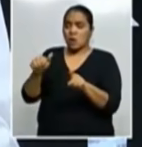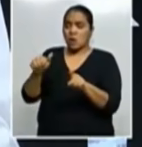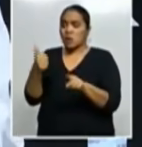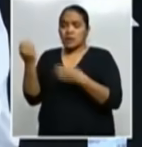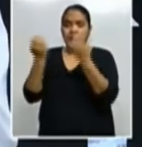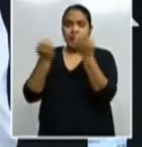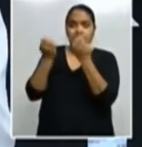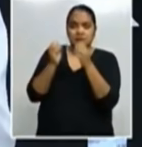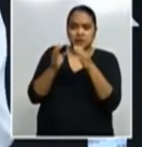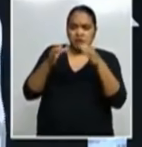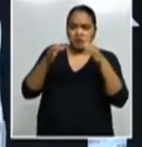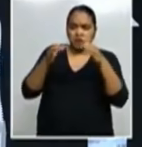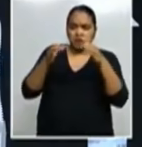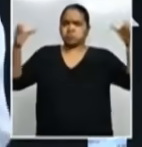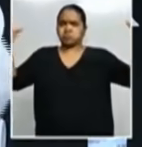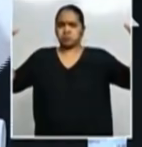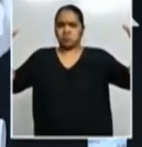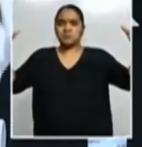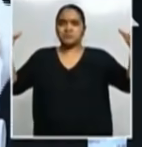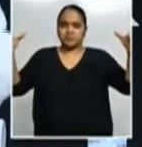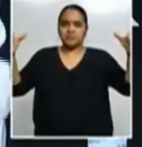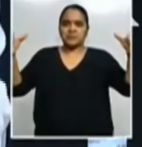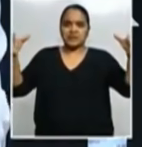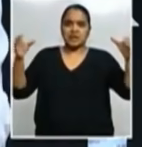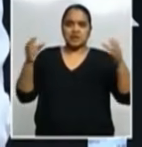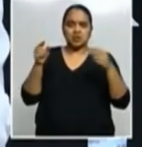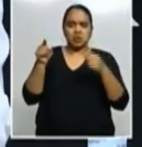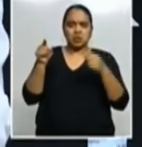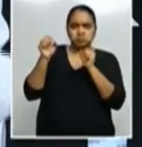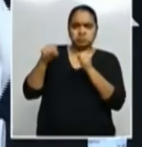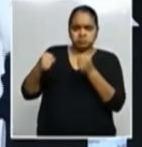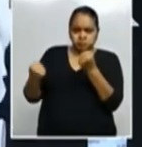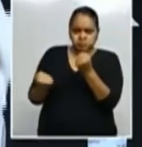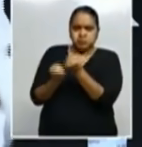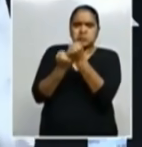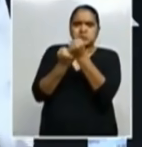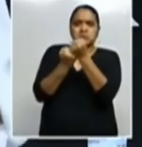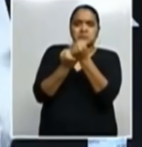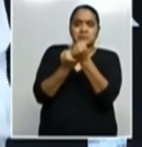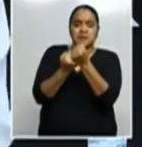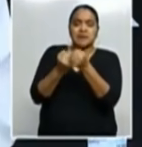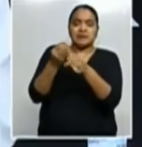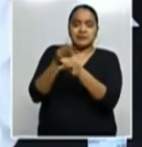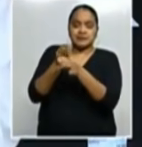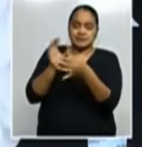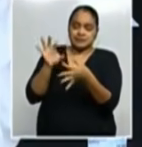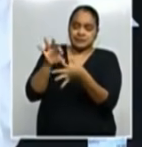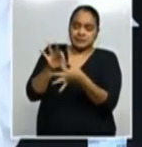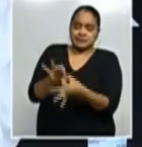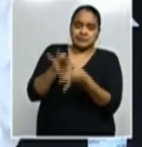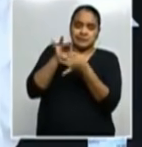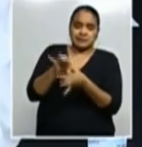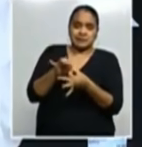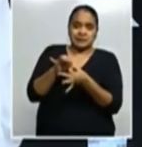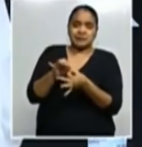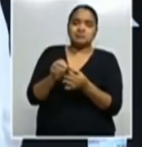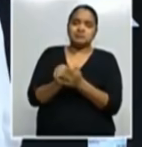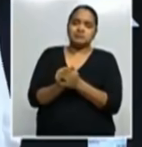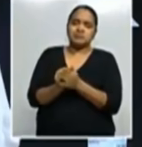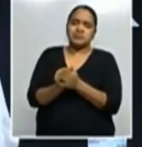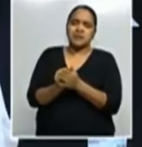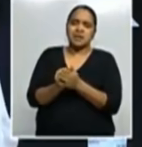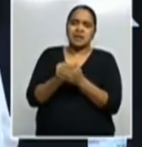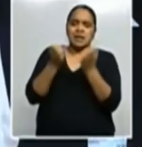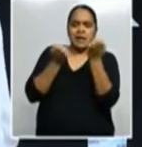grandes, porque los grandes, como decía Evin, tienen un efecto de sombrilla que se encadenan con muchos pequeños. Y